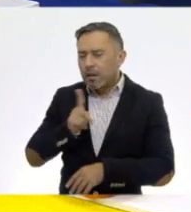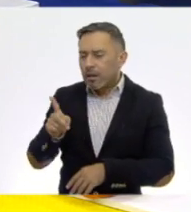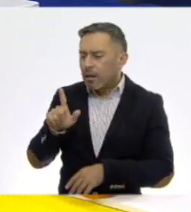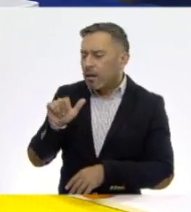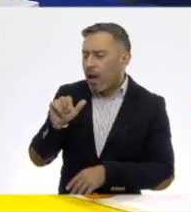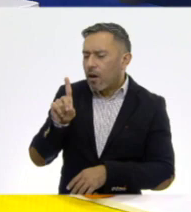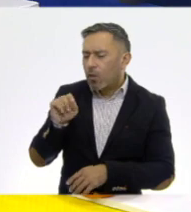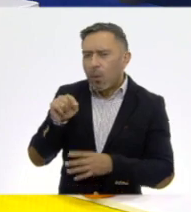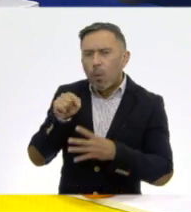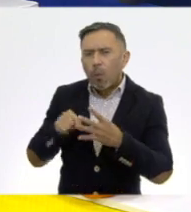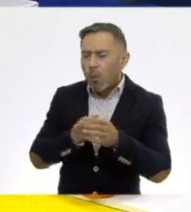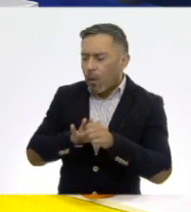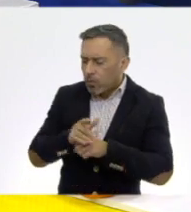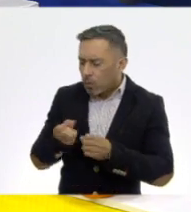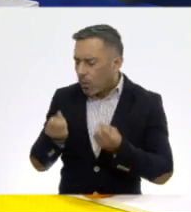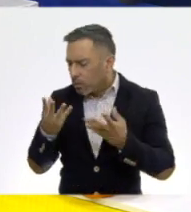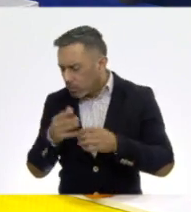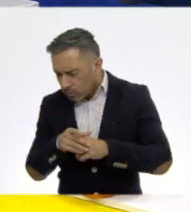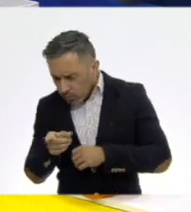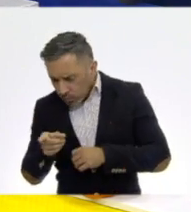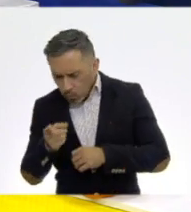tiene.